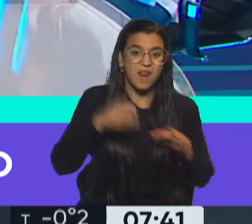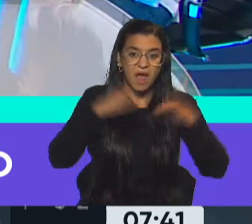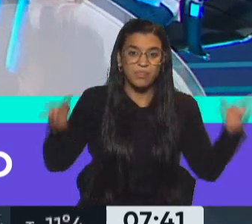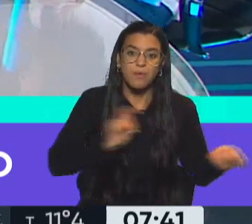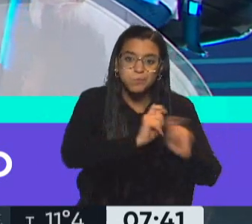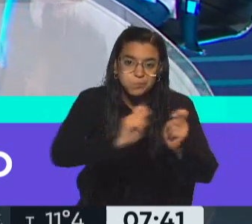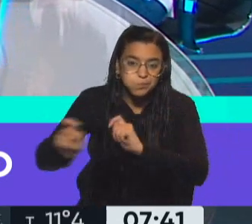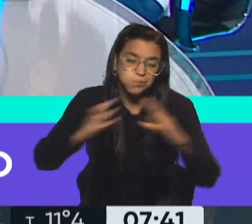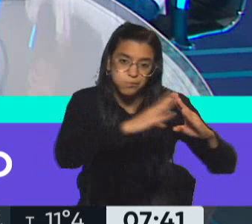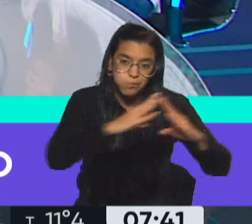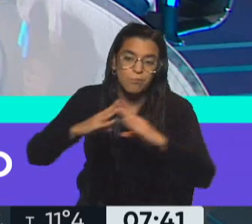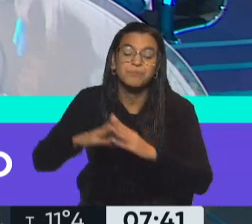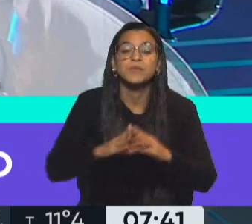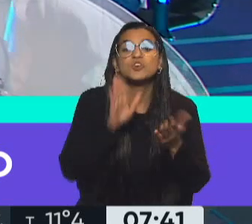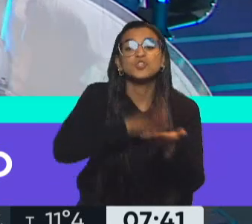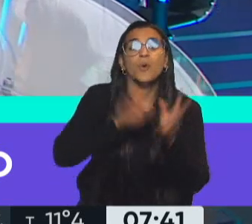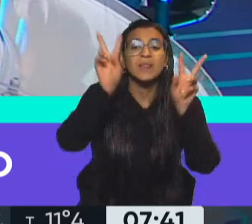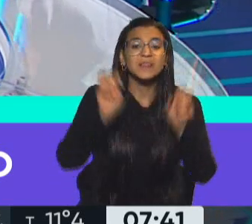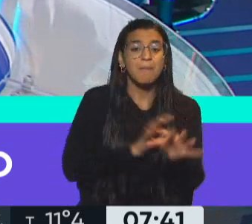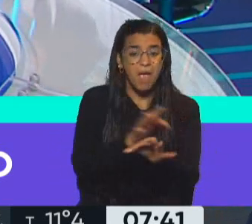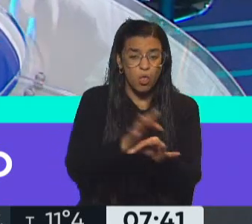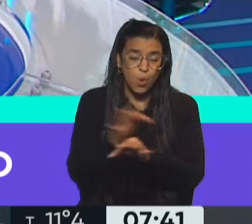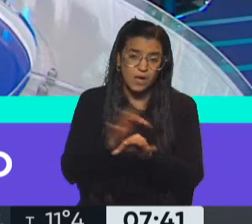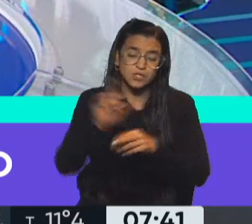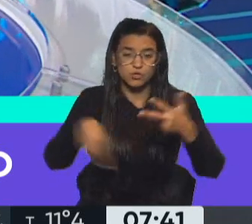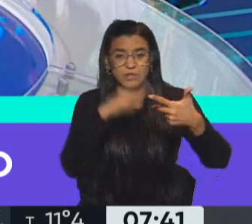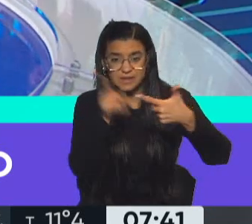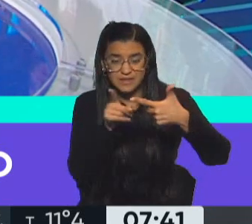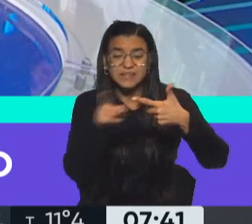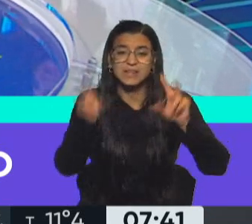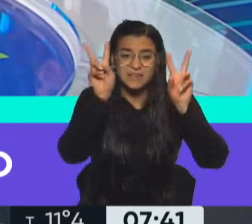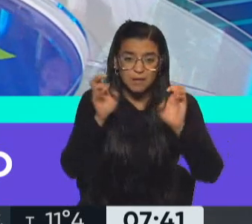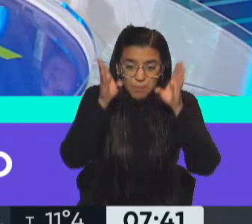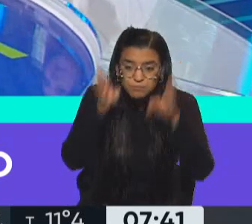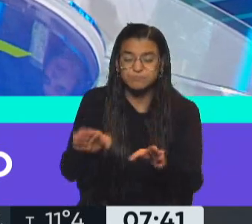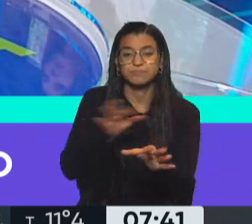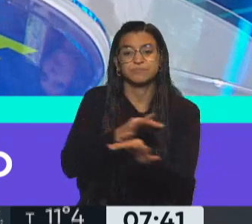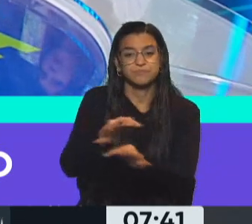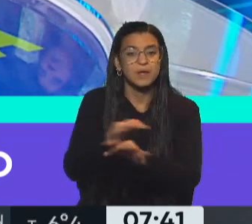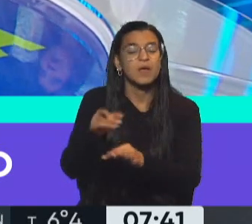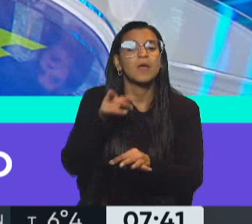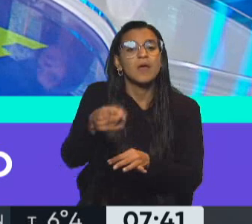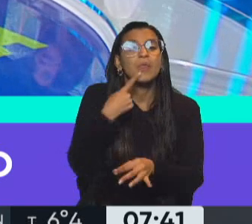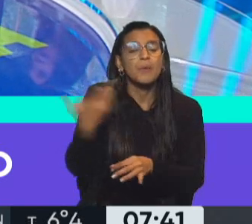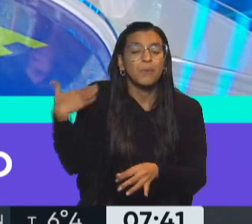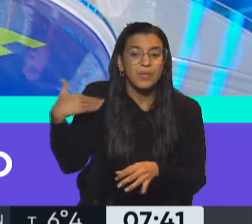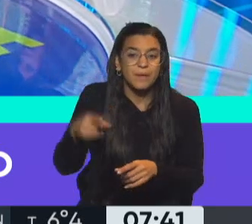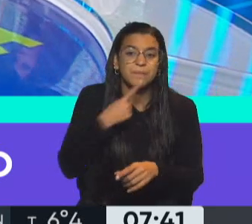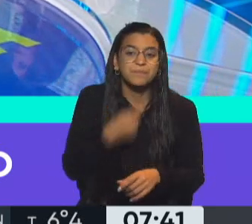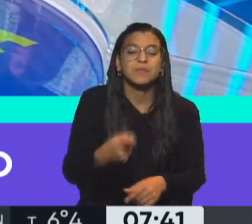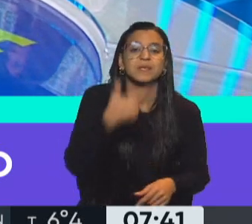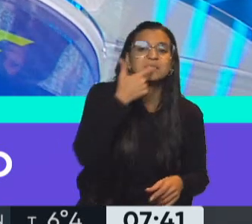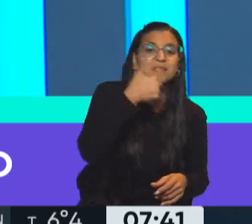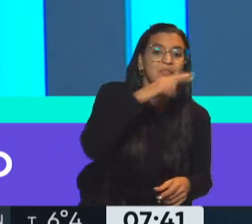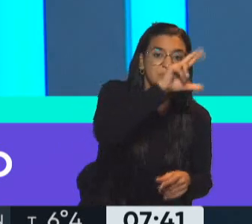A propósito de la educación, que es otro de los ejes en los que pone el énfasis María Eugenia Vidal, hay que recordar a Sandra y Rubén,